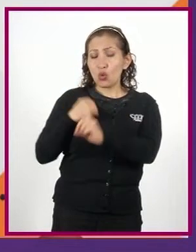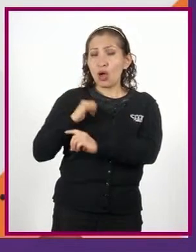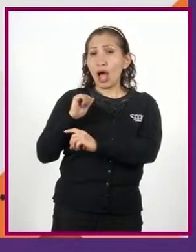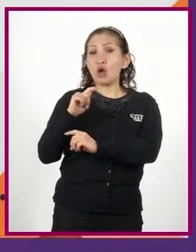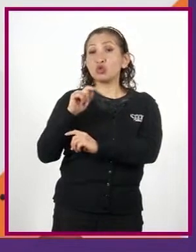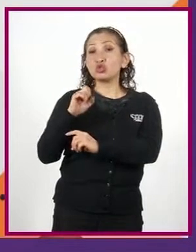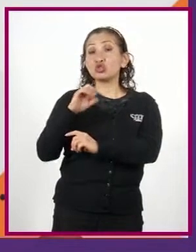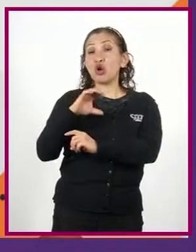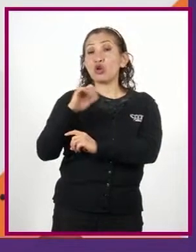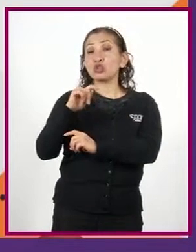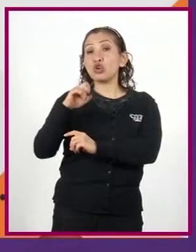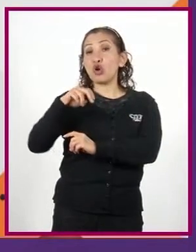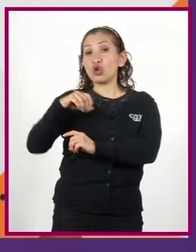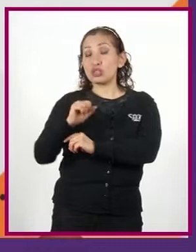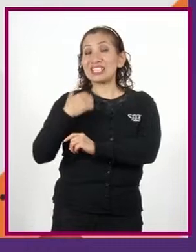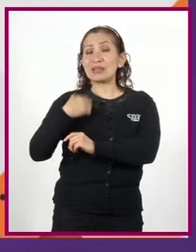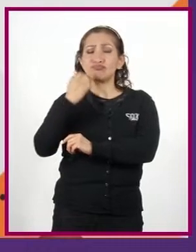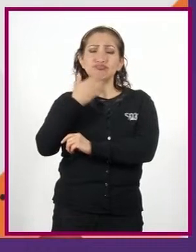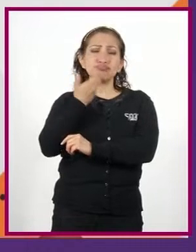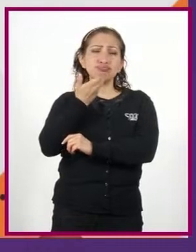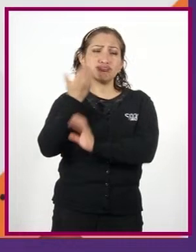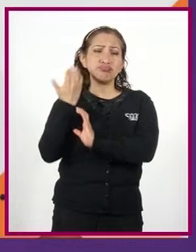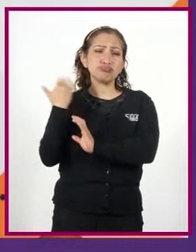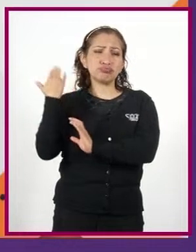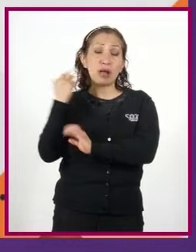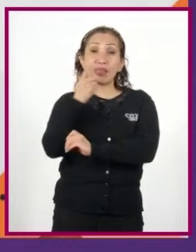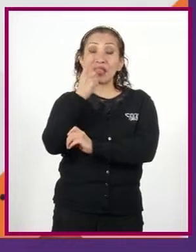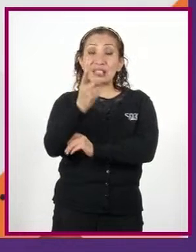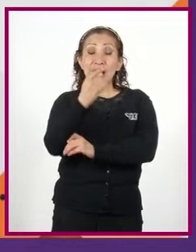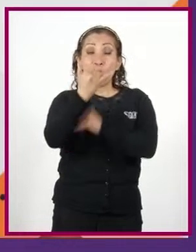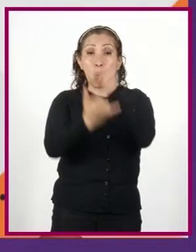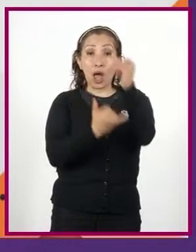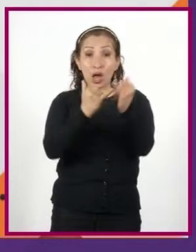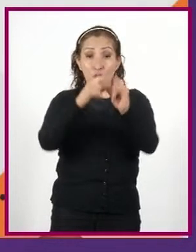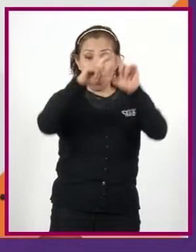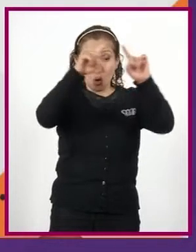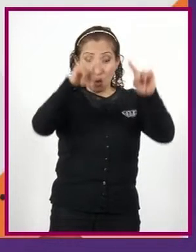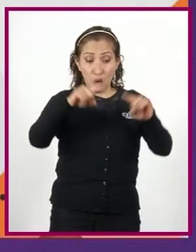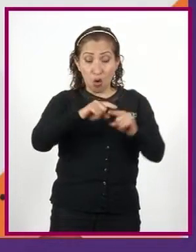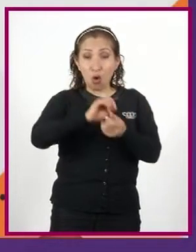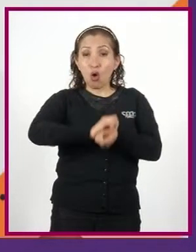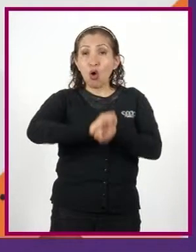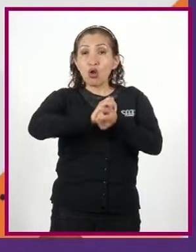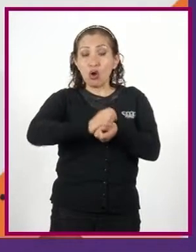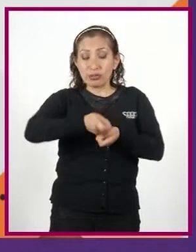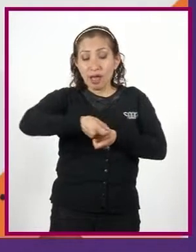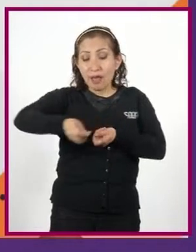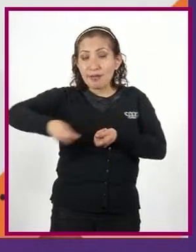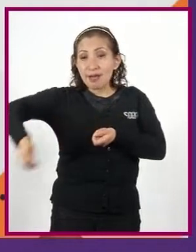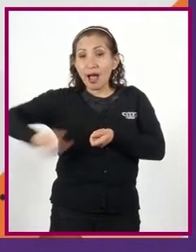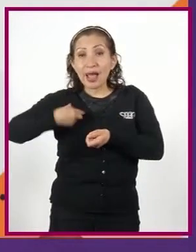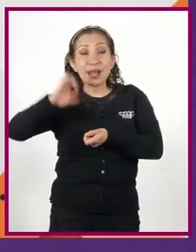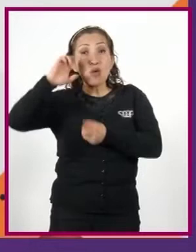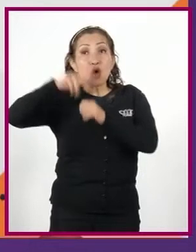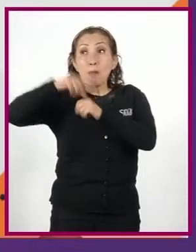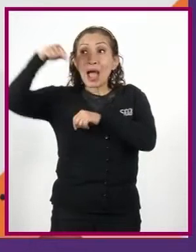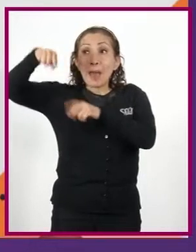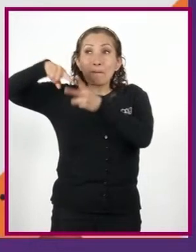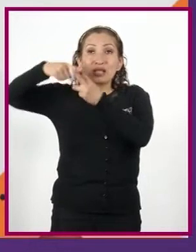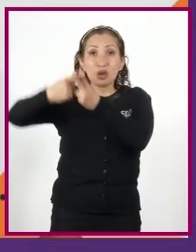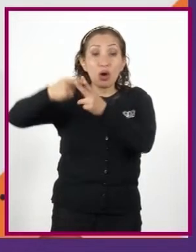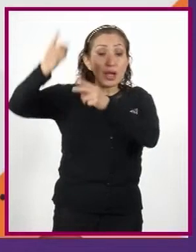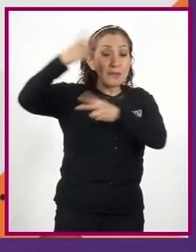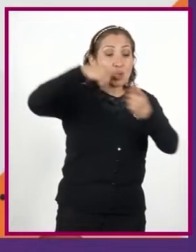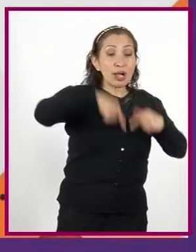y Tradicionales, se menciona que el juego de la lotería tiene su origen en Europa y llegó a México en